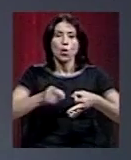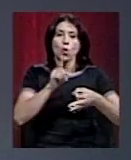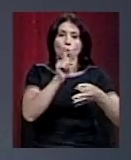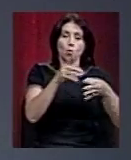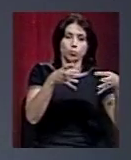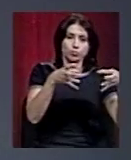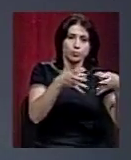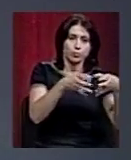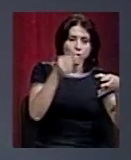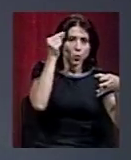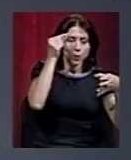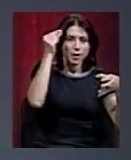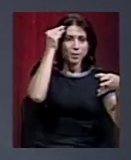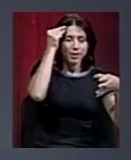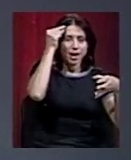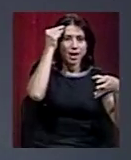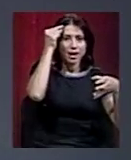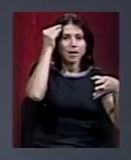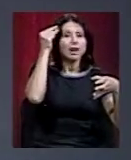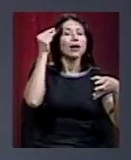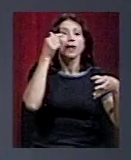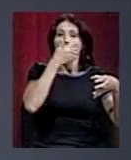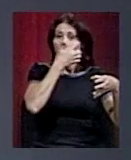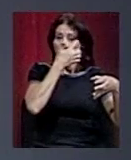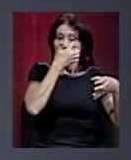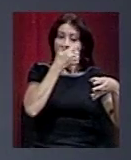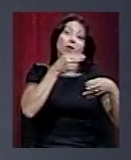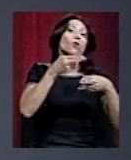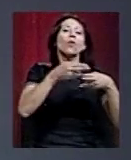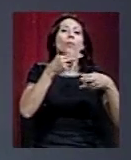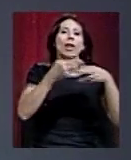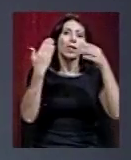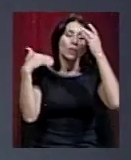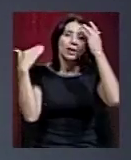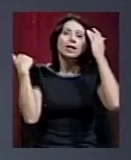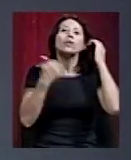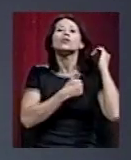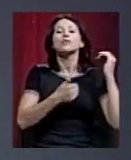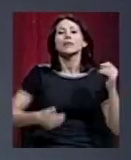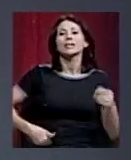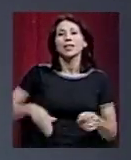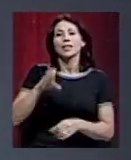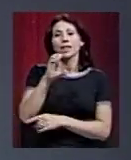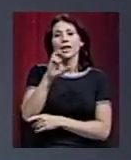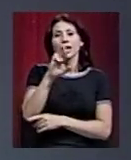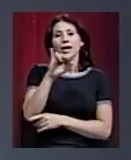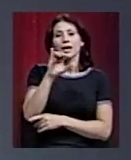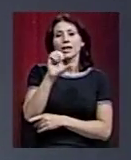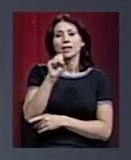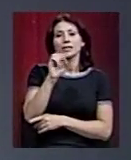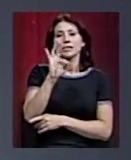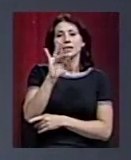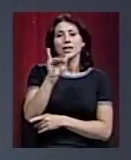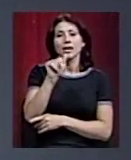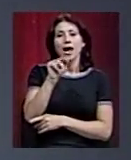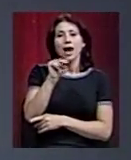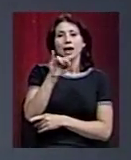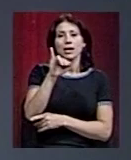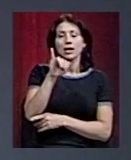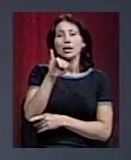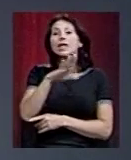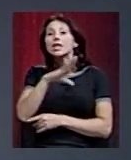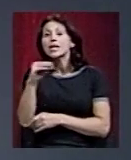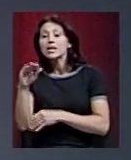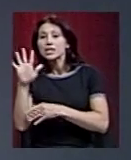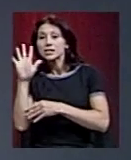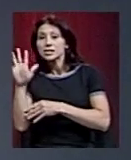delegación gubernamental nombrada por el entonces presidente Cristiani, y los 5 comandantes de los 5